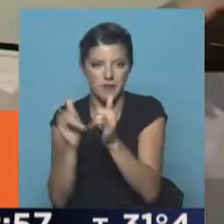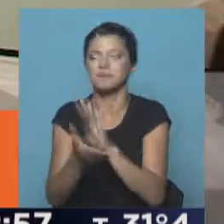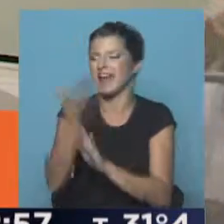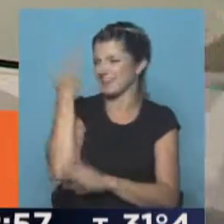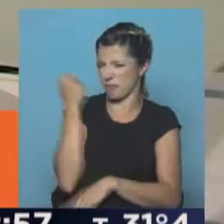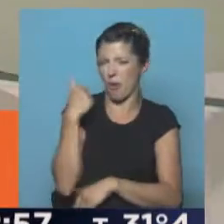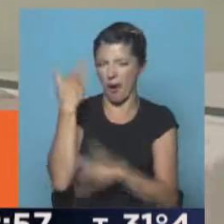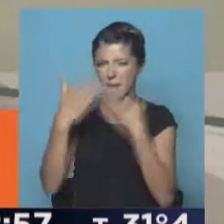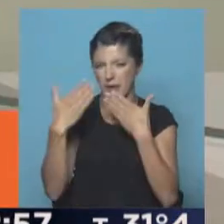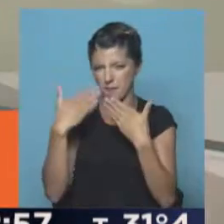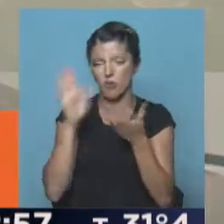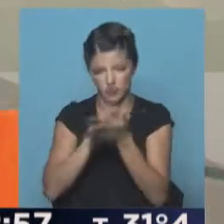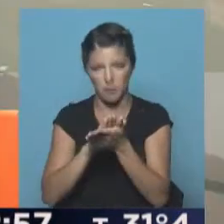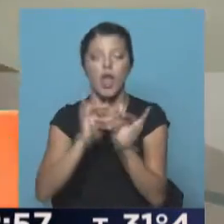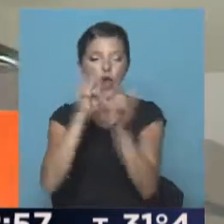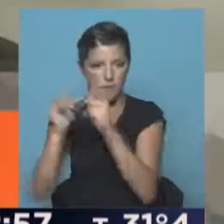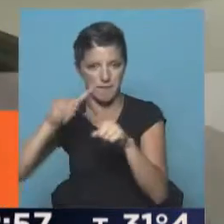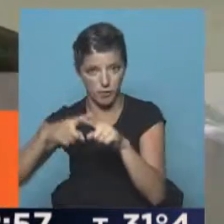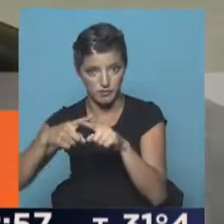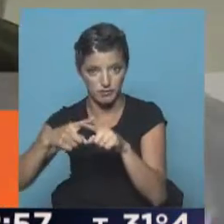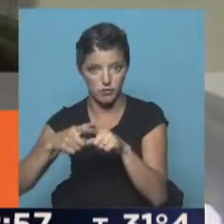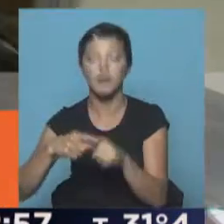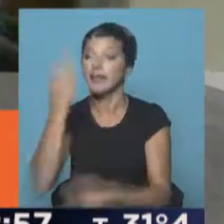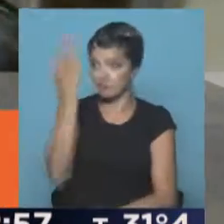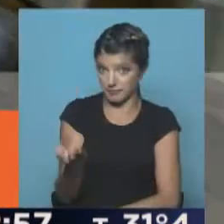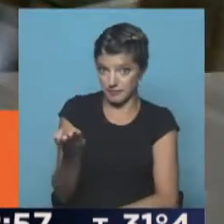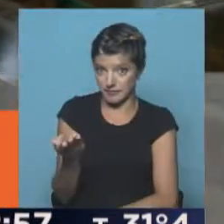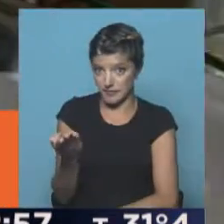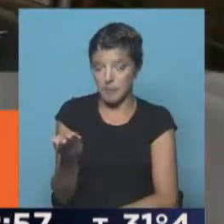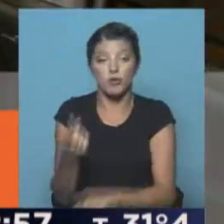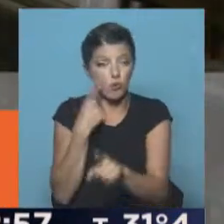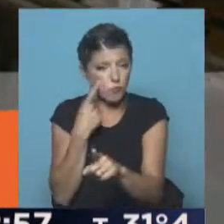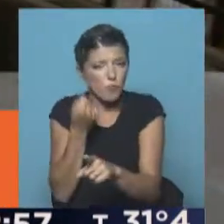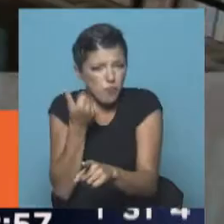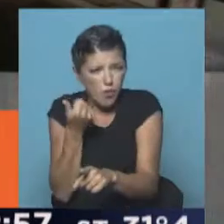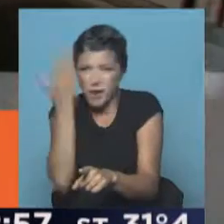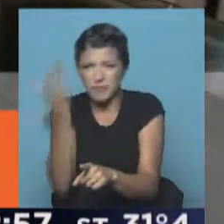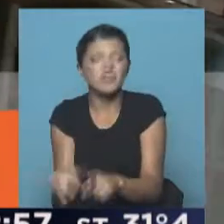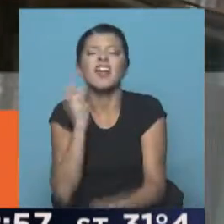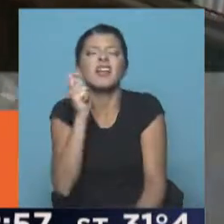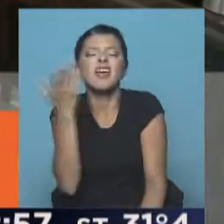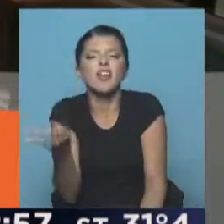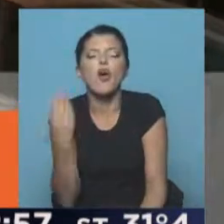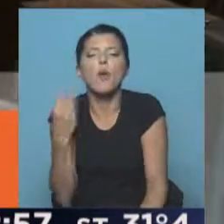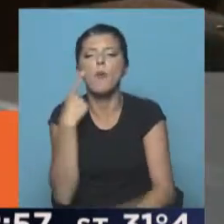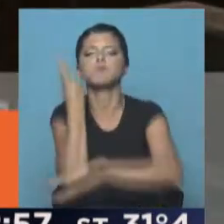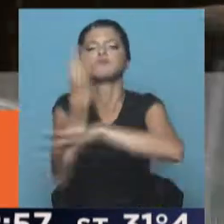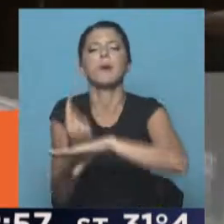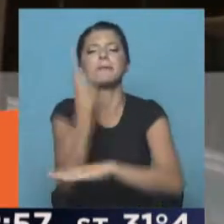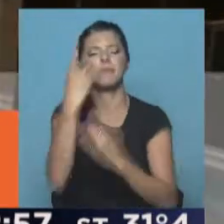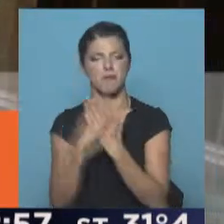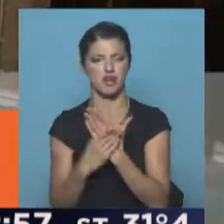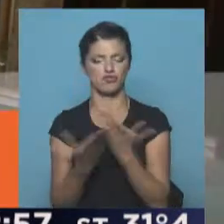en la política chilena. En Italia estaba Matteo Renzi. Sabemos poco de Renzi. ¿Quién es Renzi? ¿Cómo llegó a primer ministro?